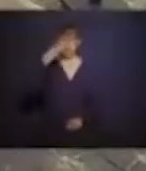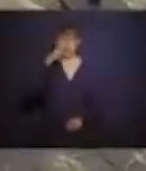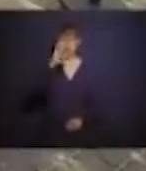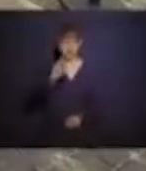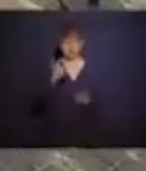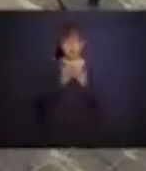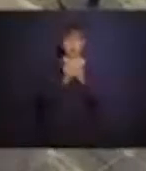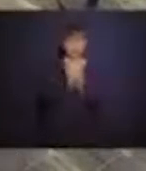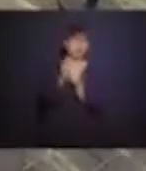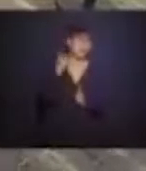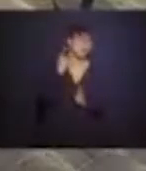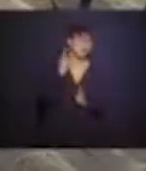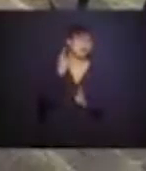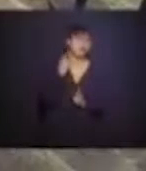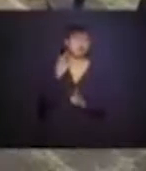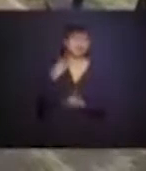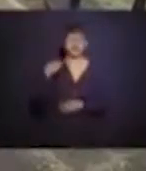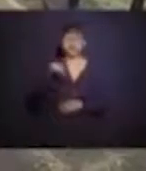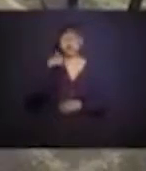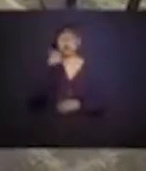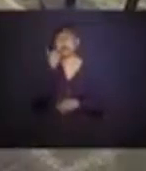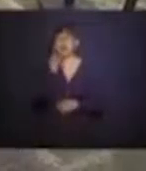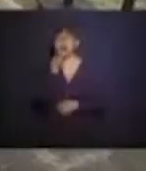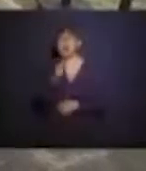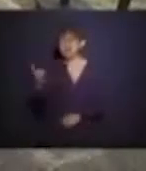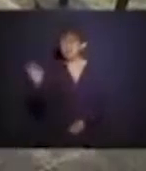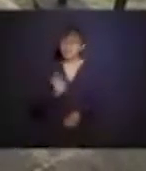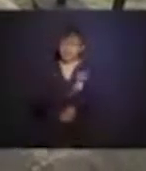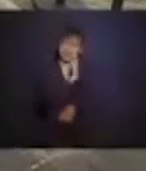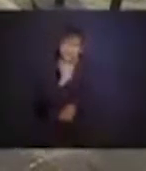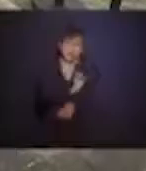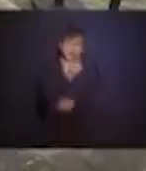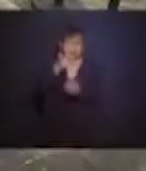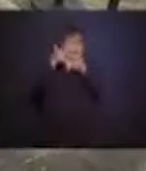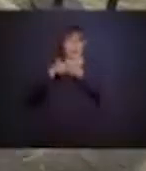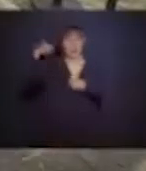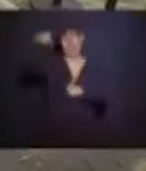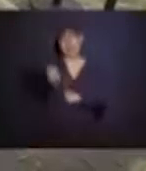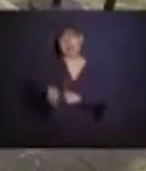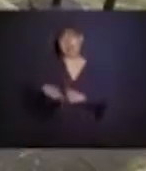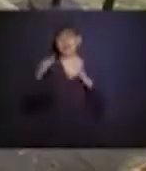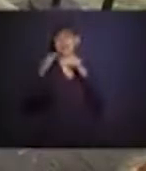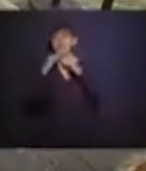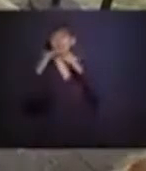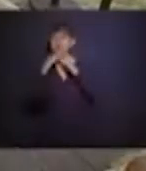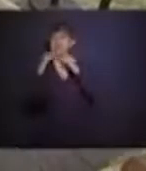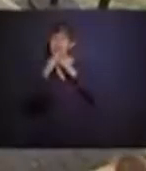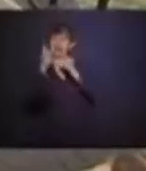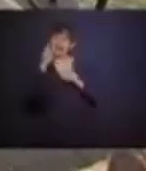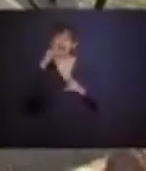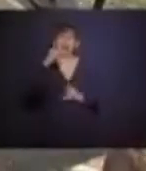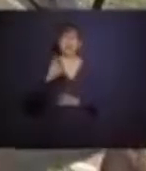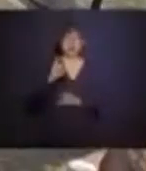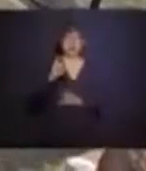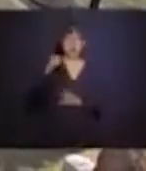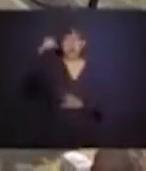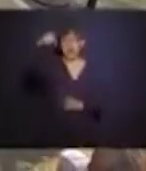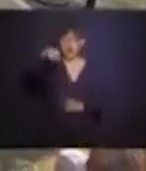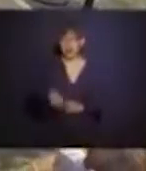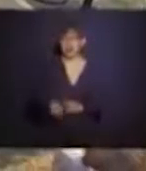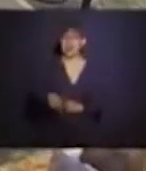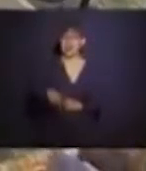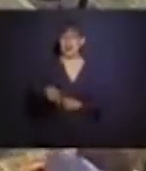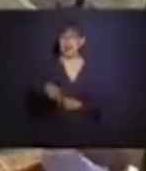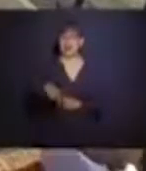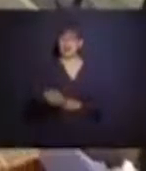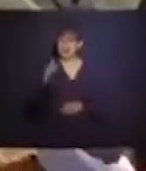mantener la unidad y no permitir que la deshonestidad te encuentre espacio en el primer siglo veintiuno peña aseveró que vivimos en tiempos nuevos